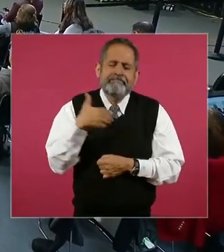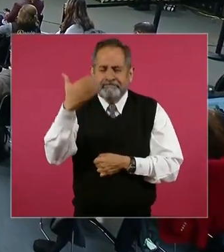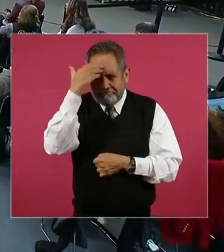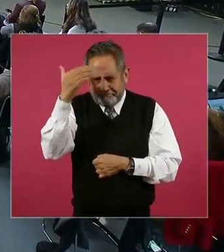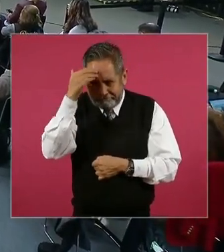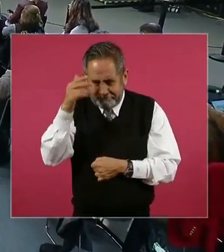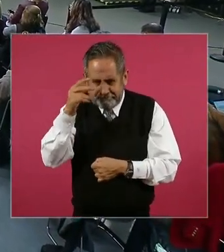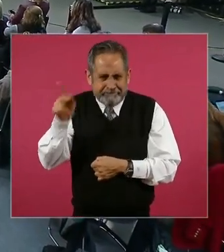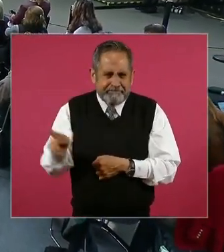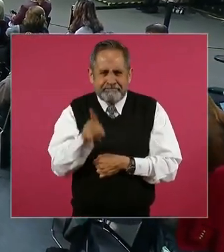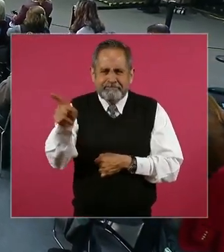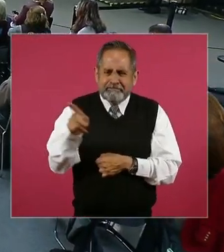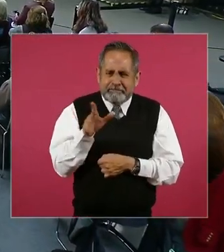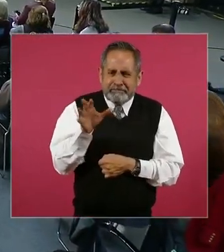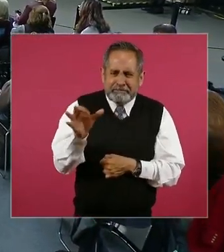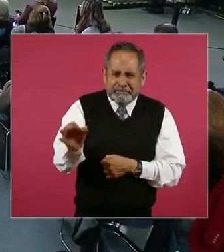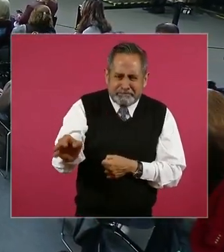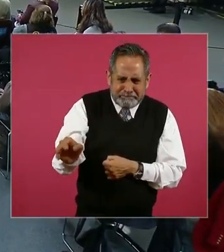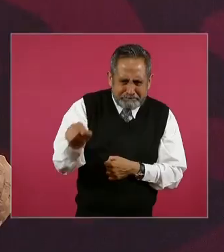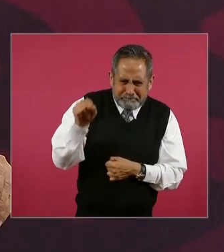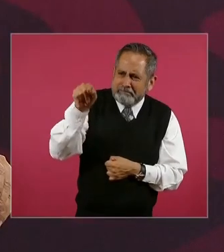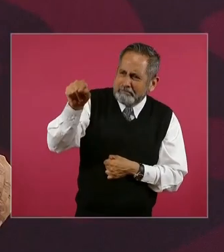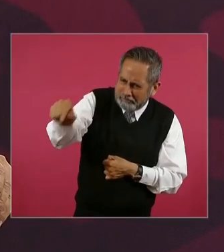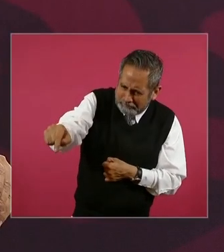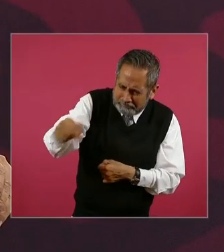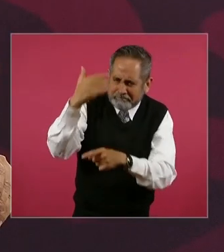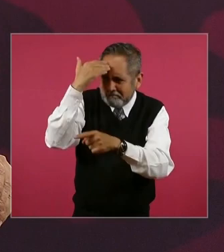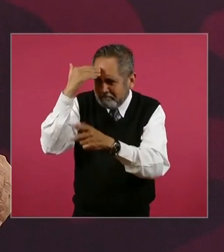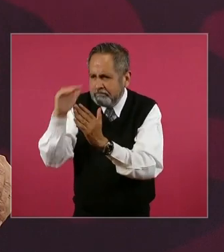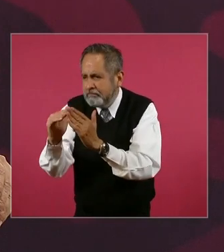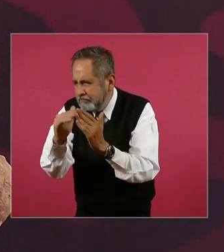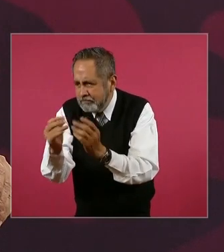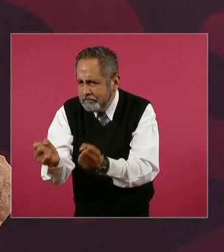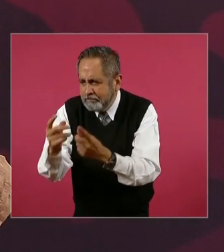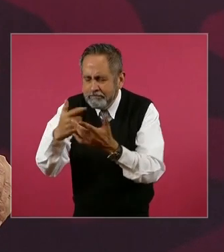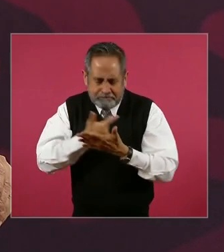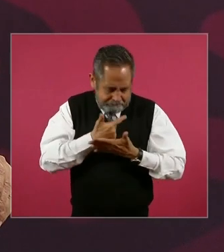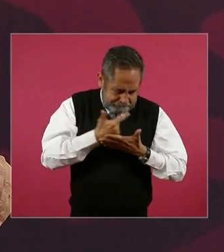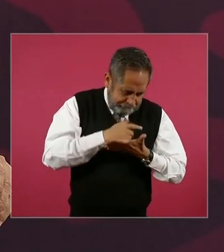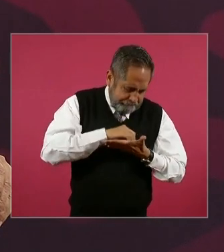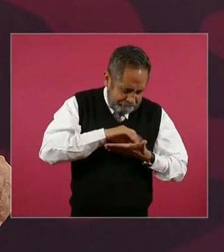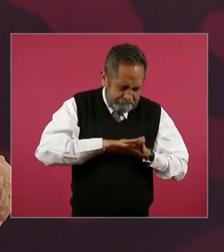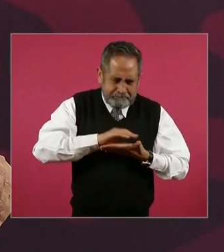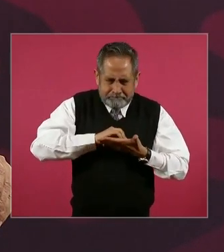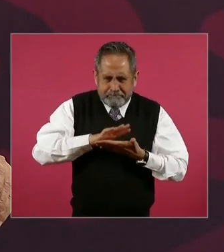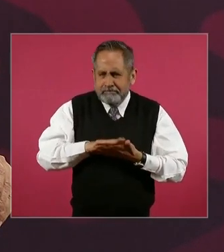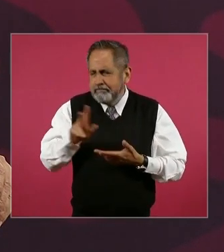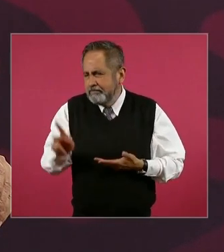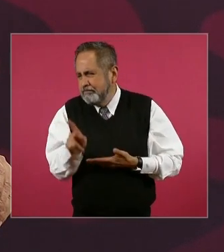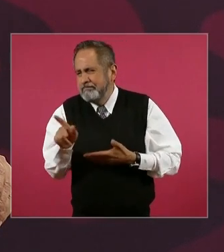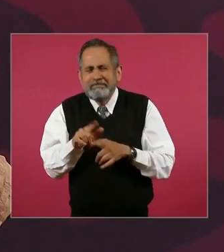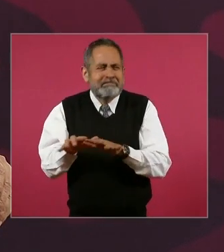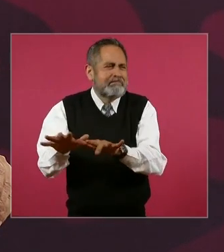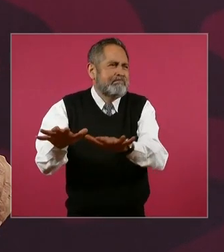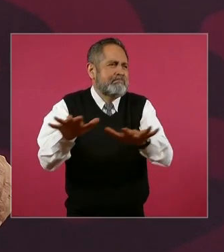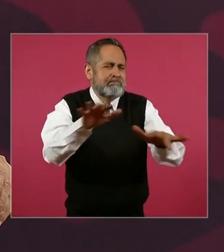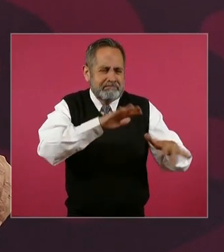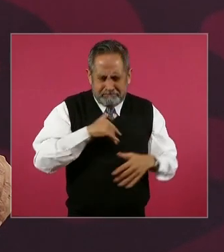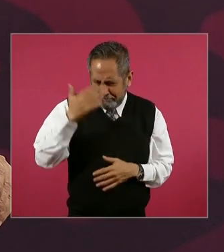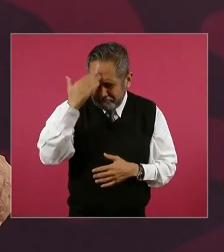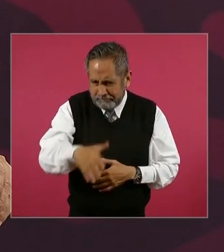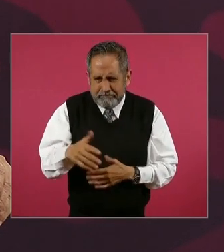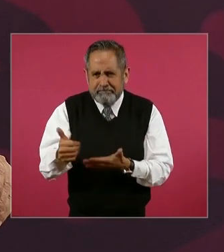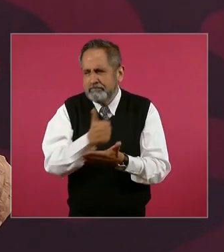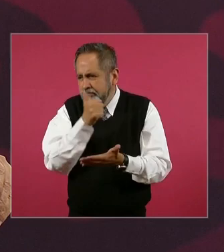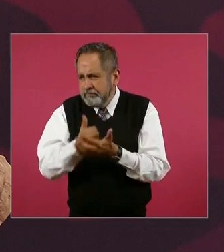rancherías ejidos comunidades pueblos